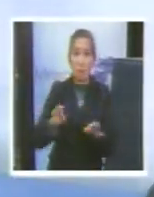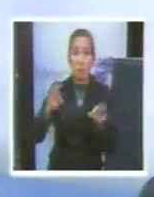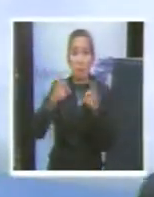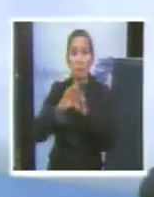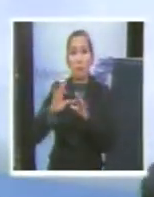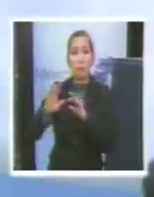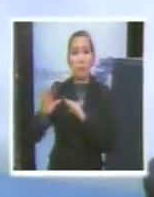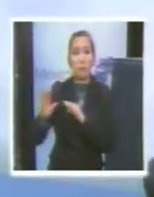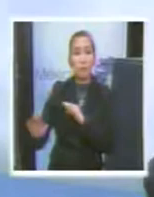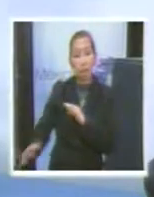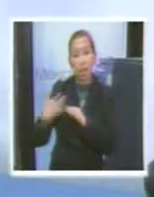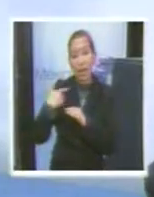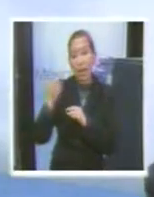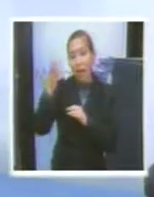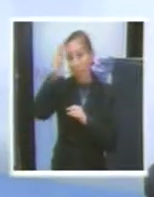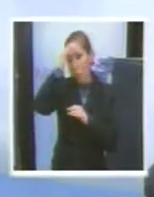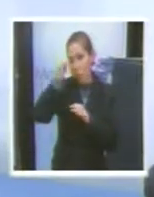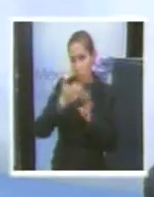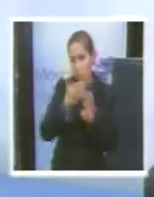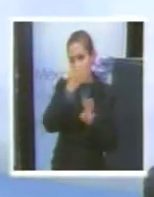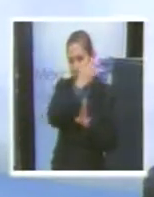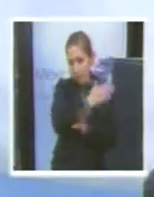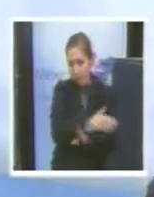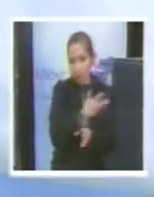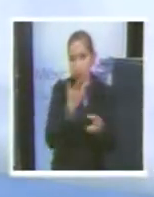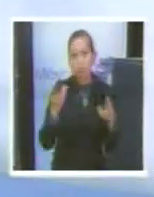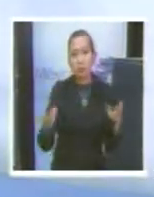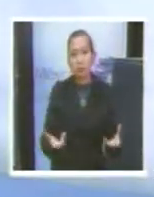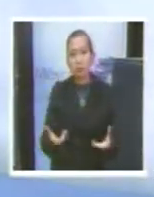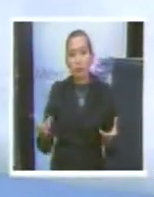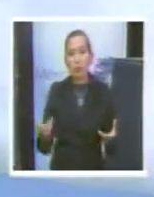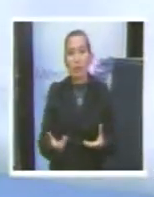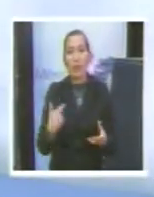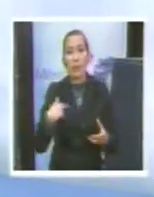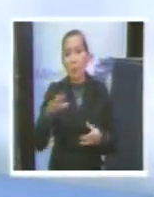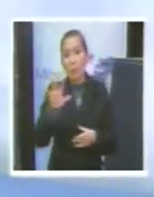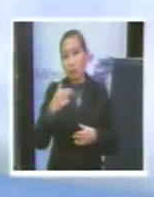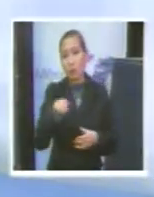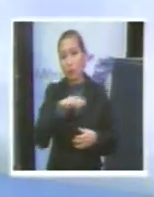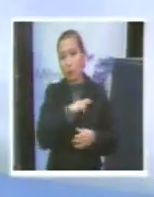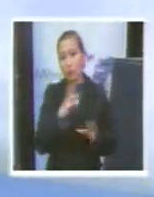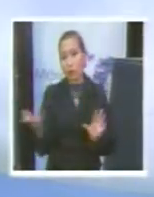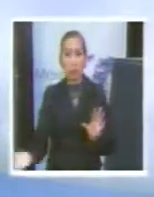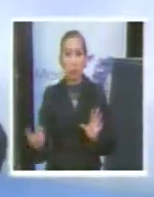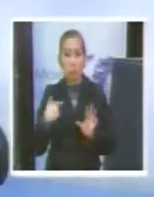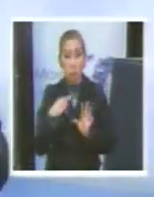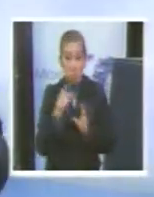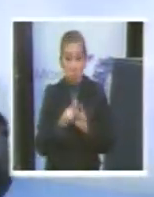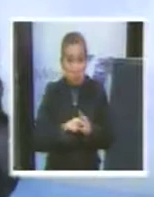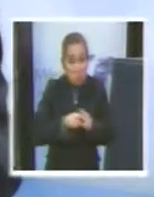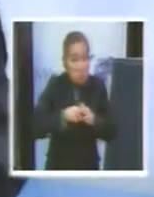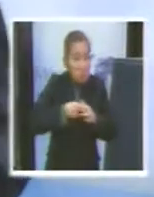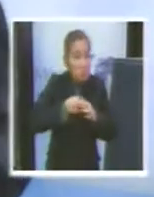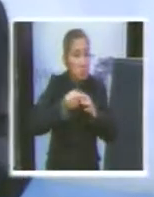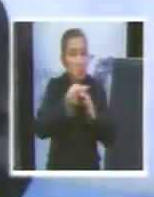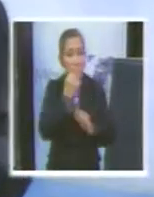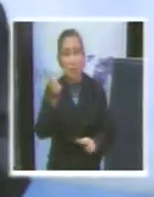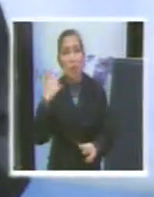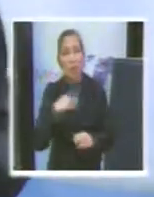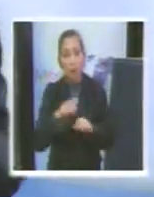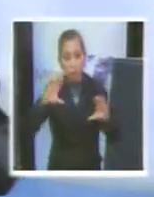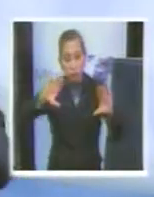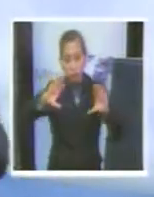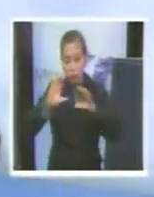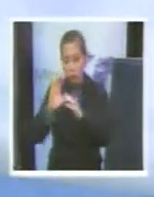importantes del acuerdo que hemos logrado, en el que fuimos pioneros, ciertamente, con las